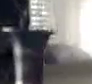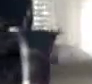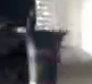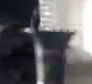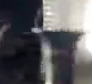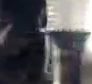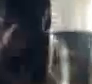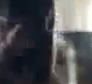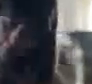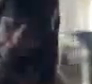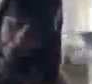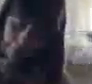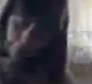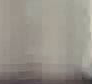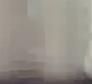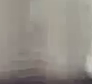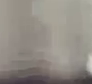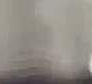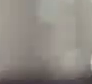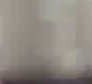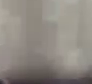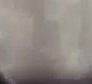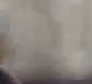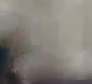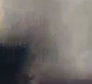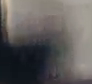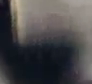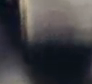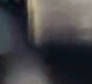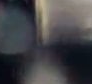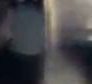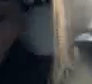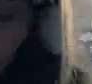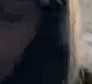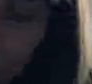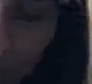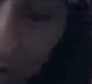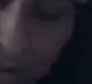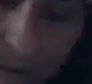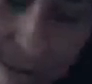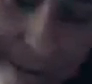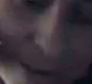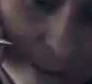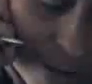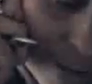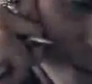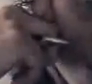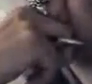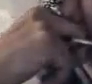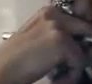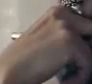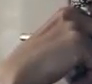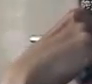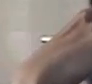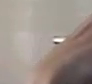Aunque el tiempo pegue fuerte, sé que voy a estar de